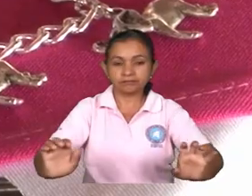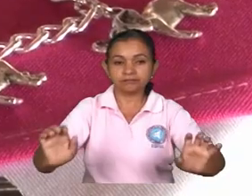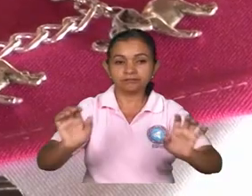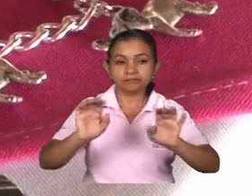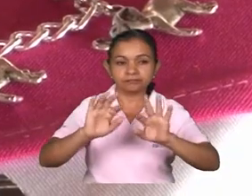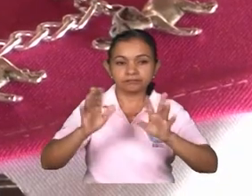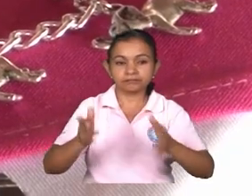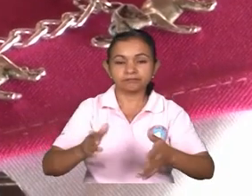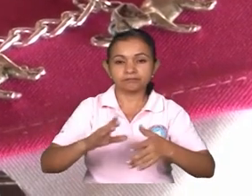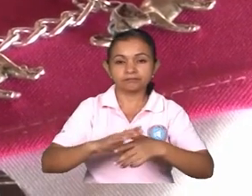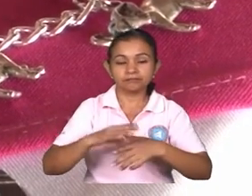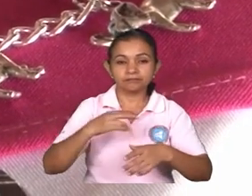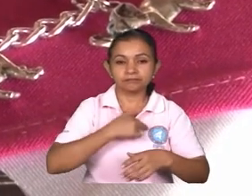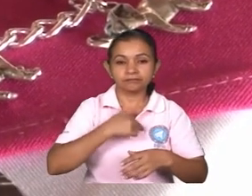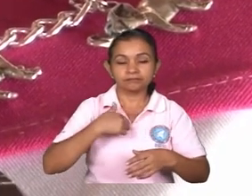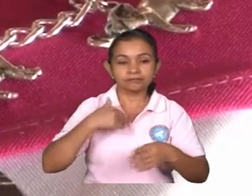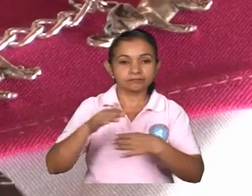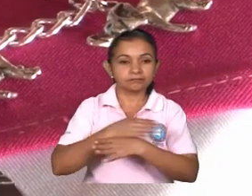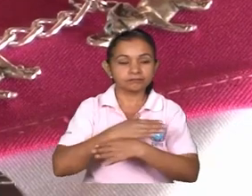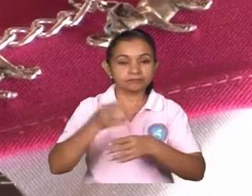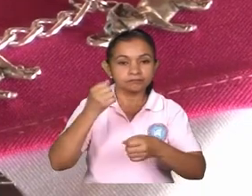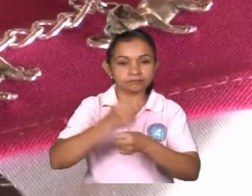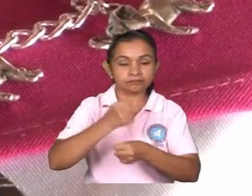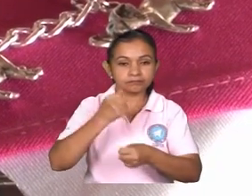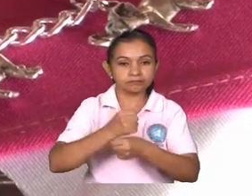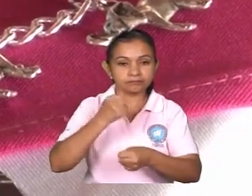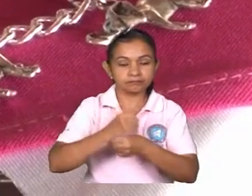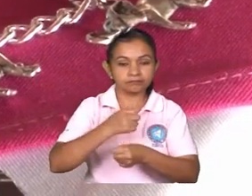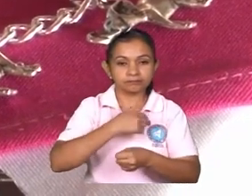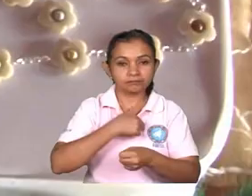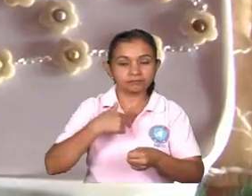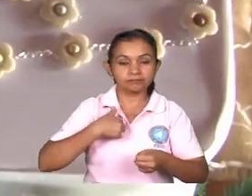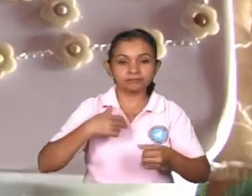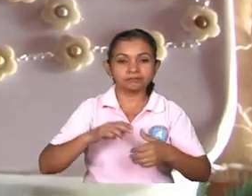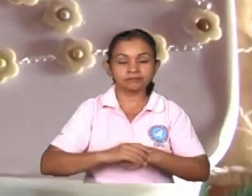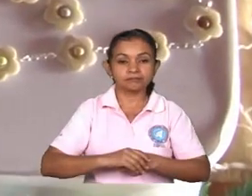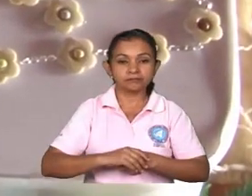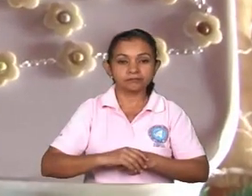damas. O sea, es una variedad, pues, y trabajo también personalizados.